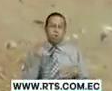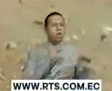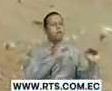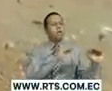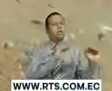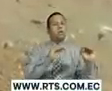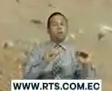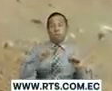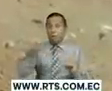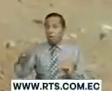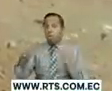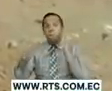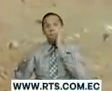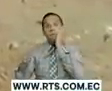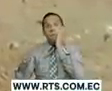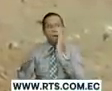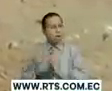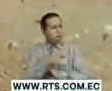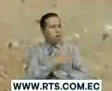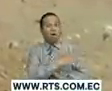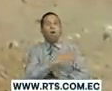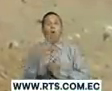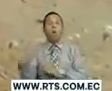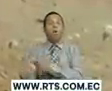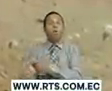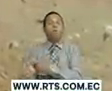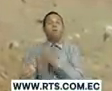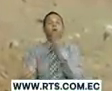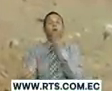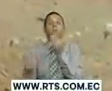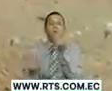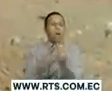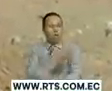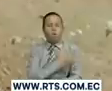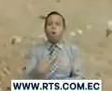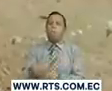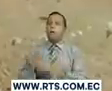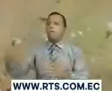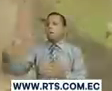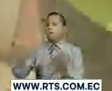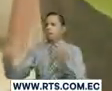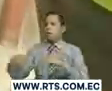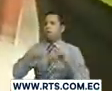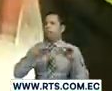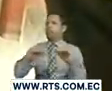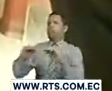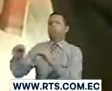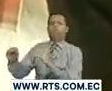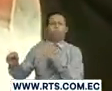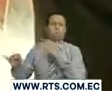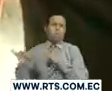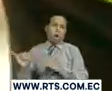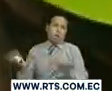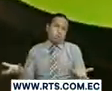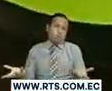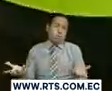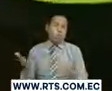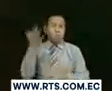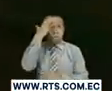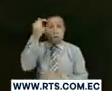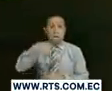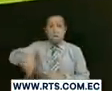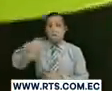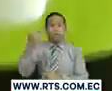pues tampoco tienen dinero para una computadora y menos para un teléfono inteligente. cómo van a hacer para conseguir a